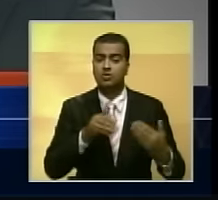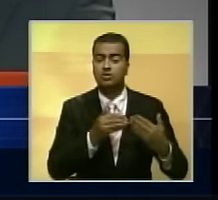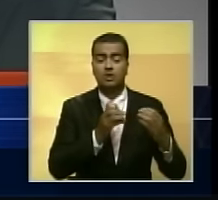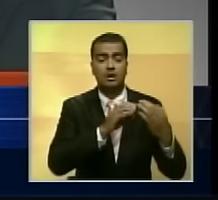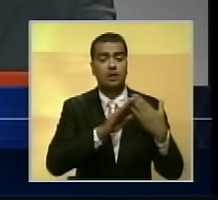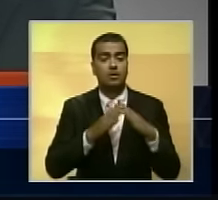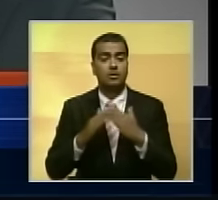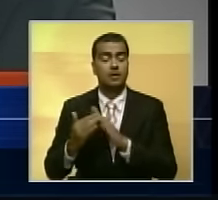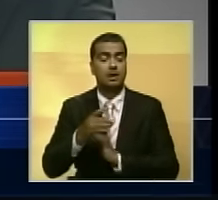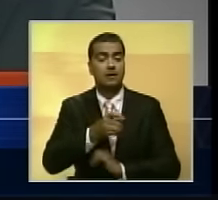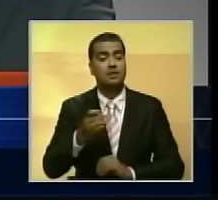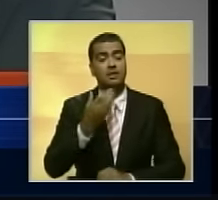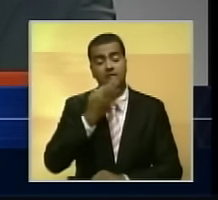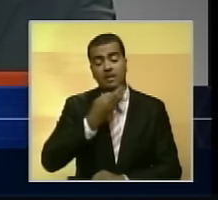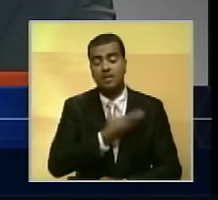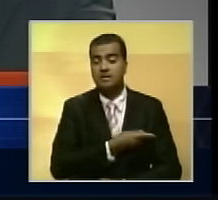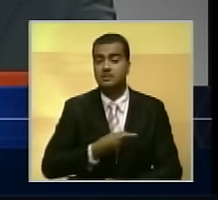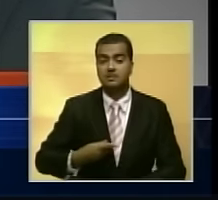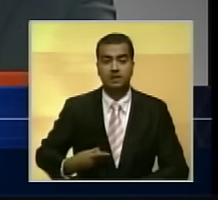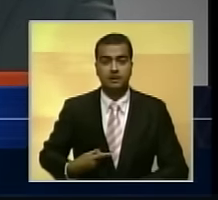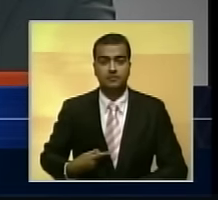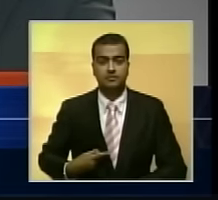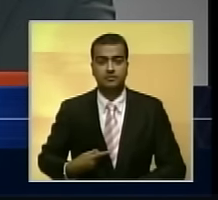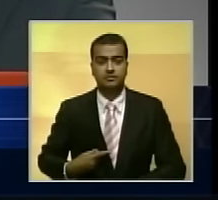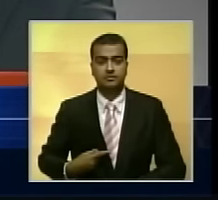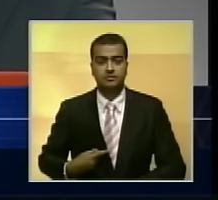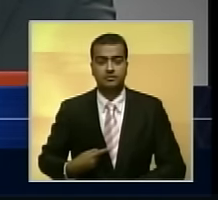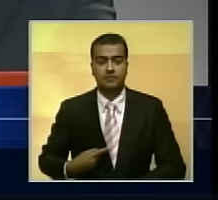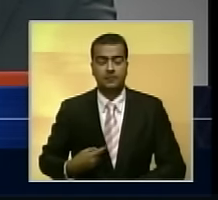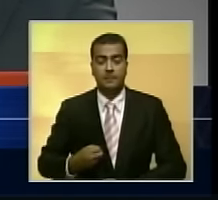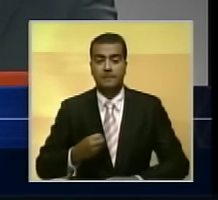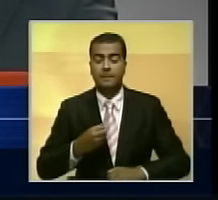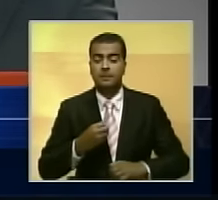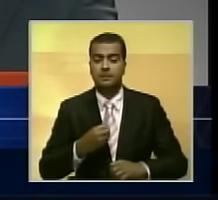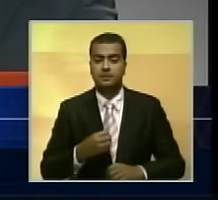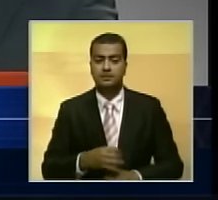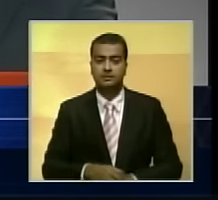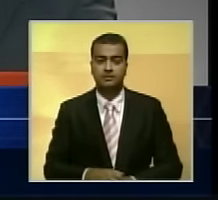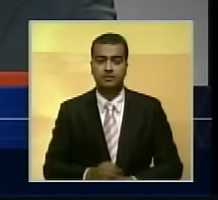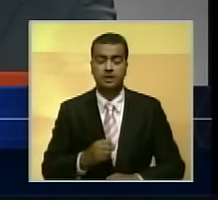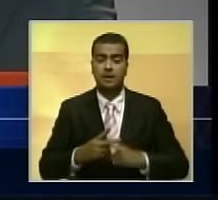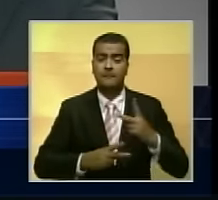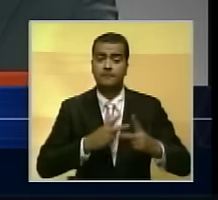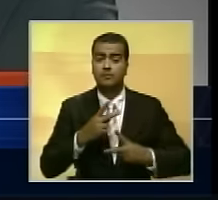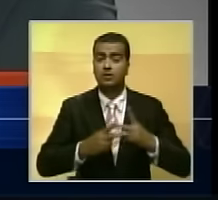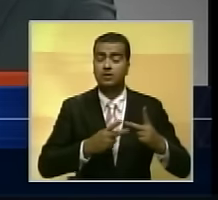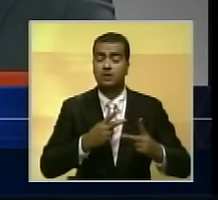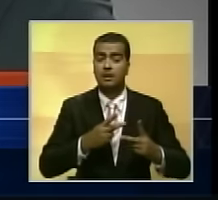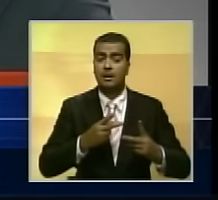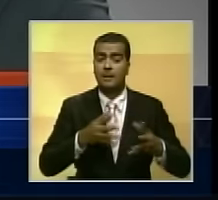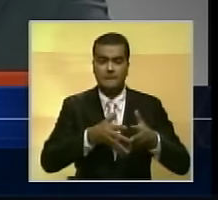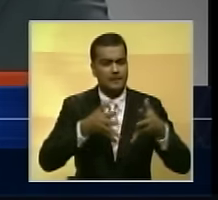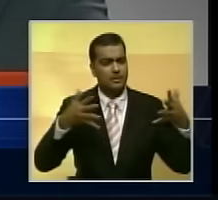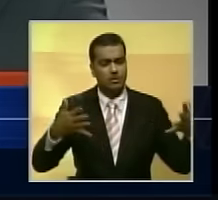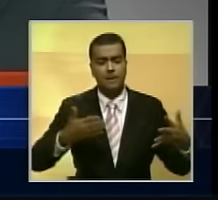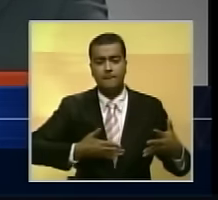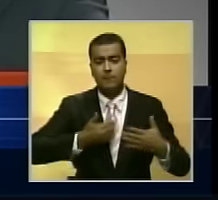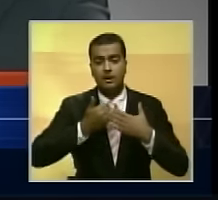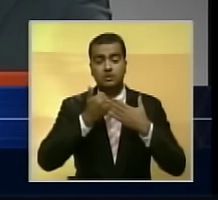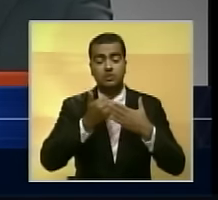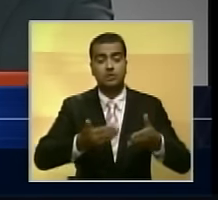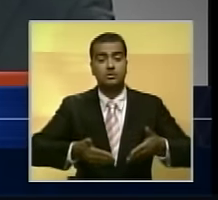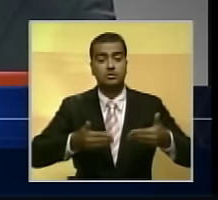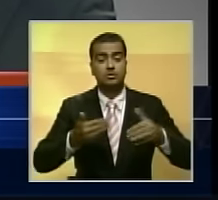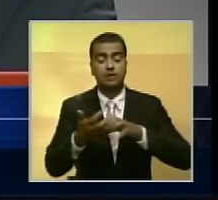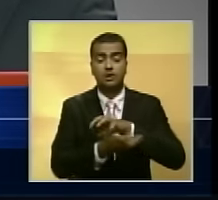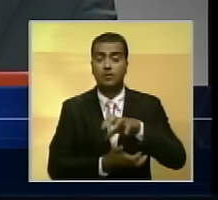comunidades. La gente de verdad desea finalmente que la política en mayúscula sirva para la